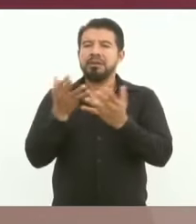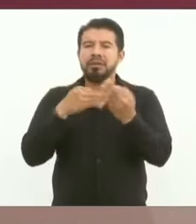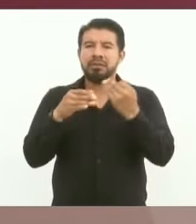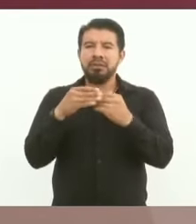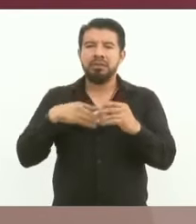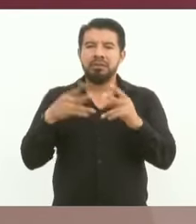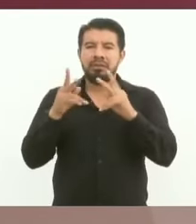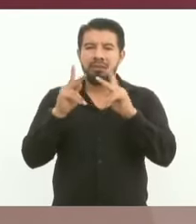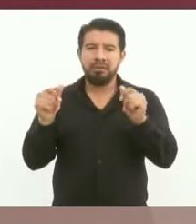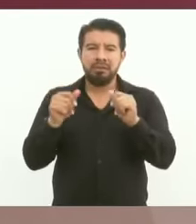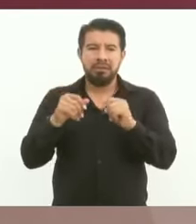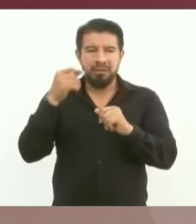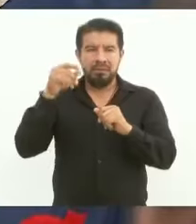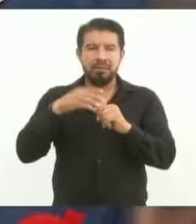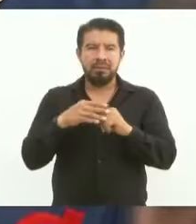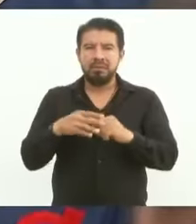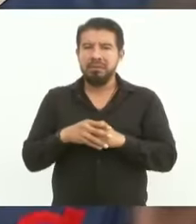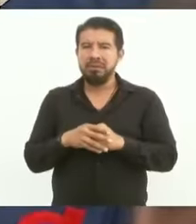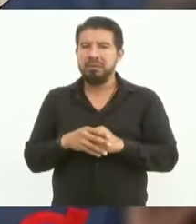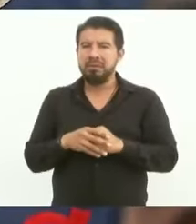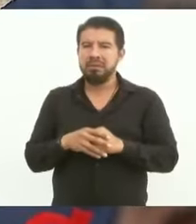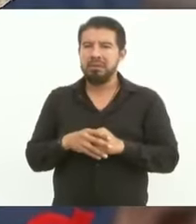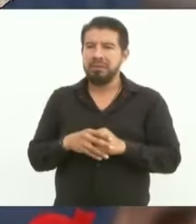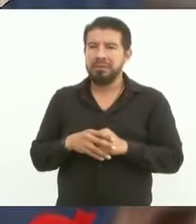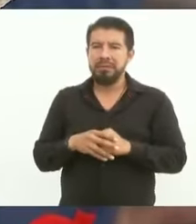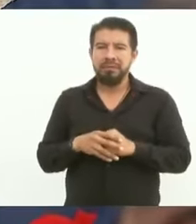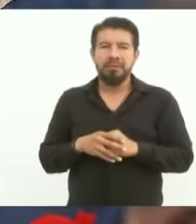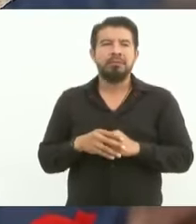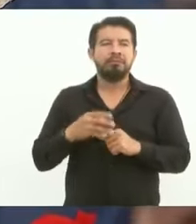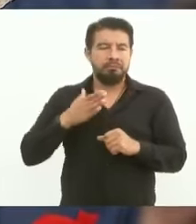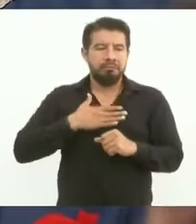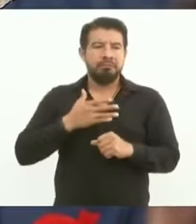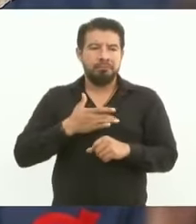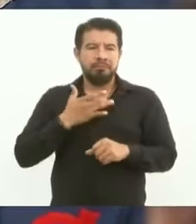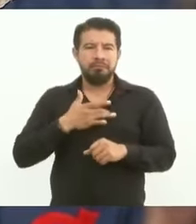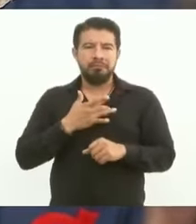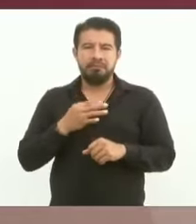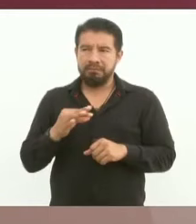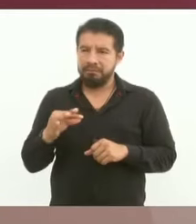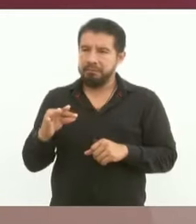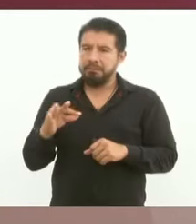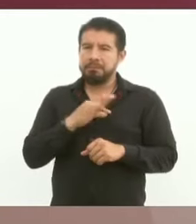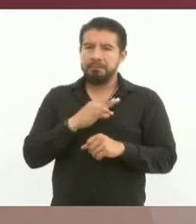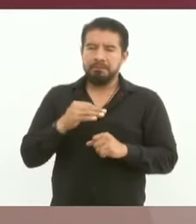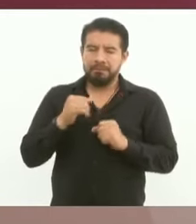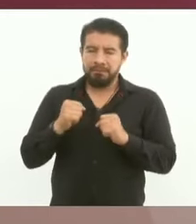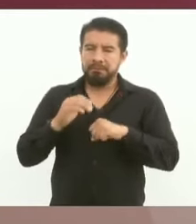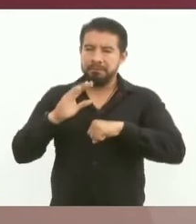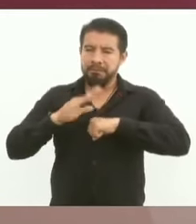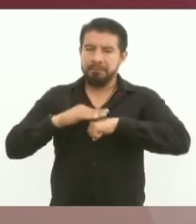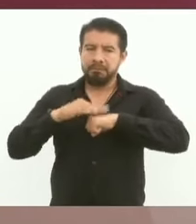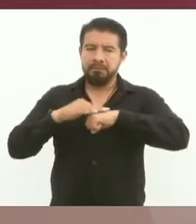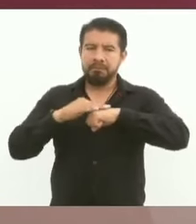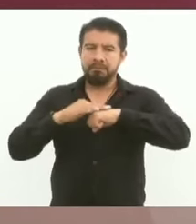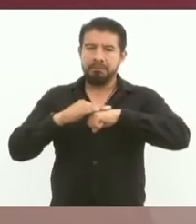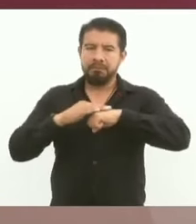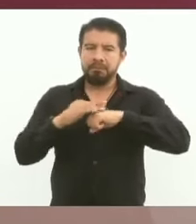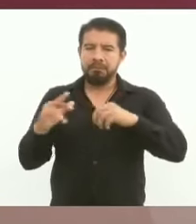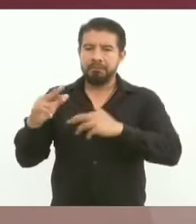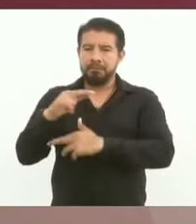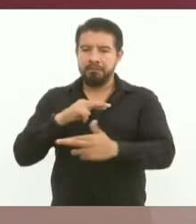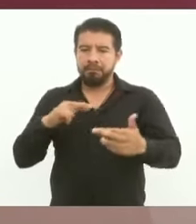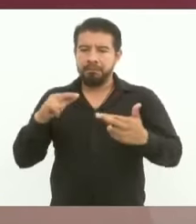fruto de la justicia. Por eso tengo fe de que muy pronto toda esta región